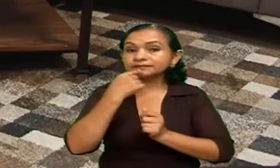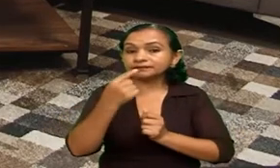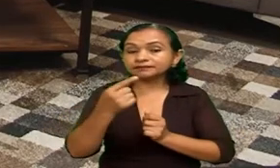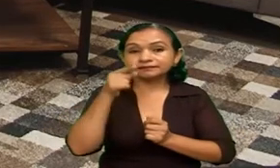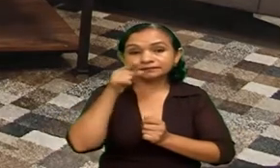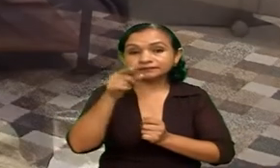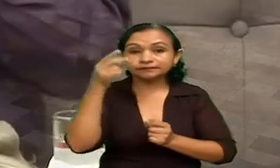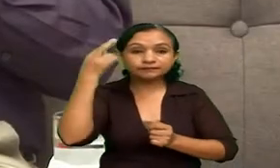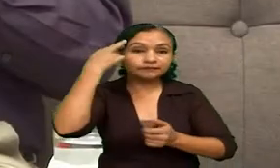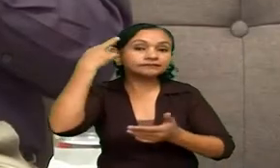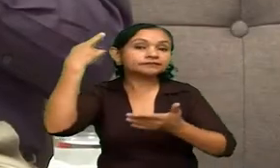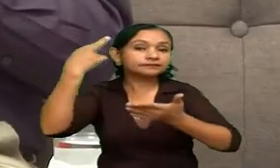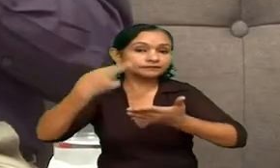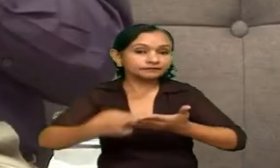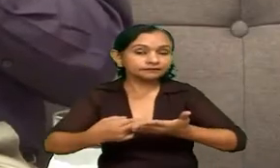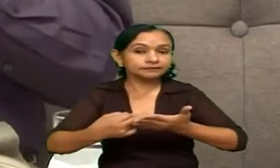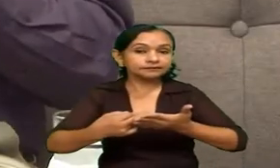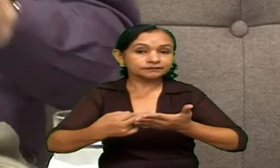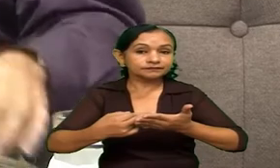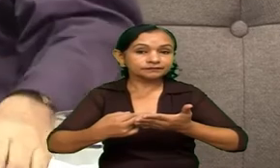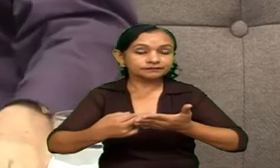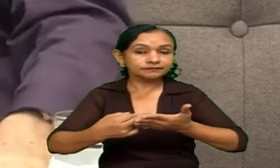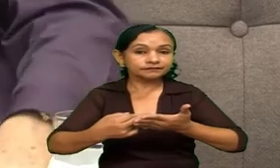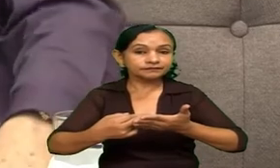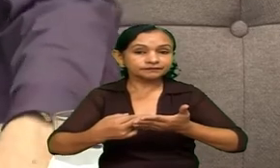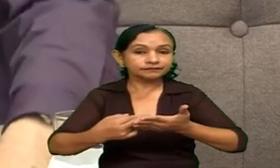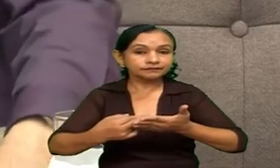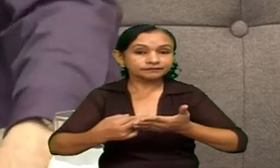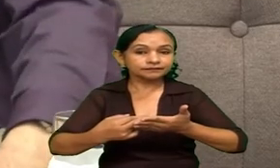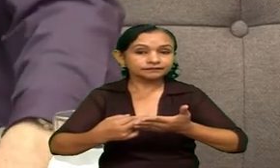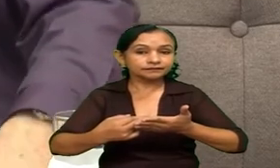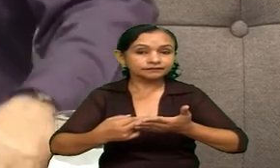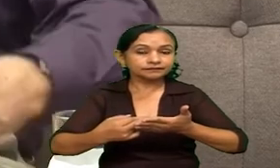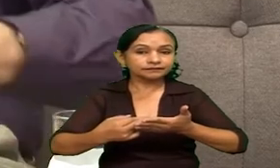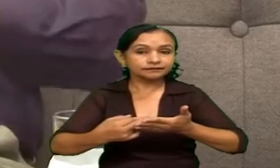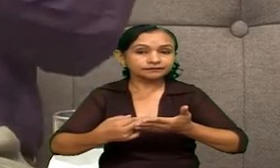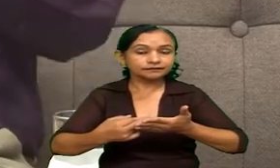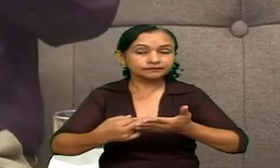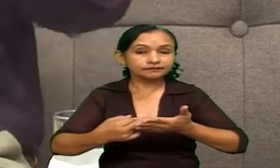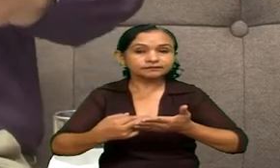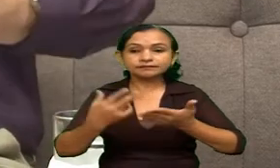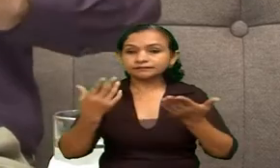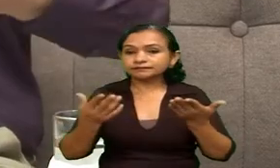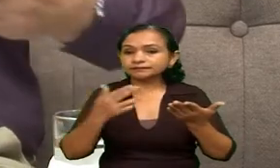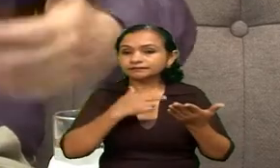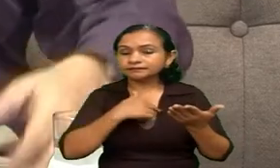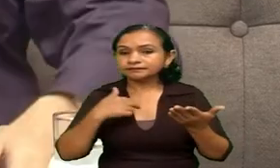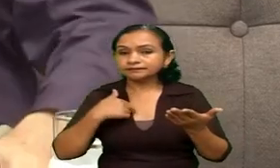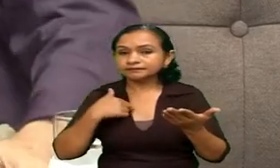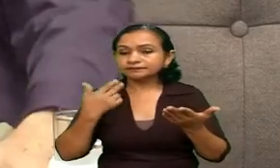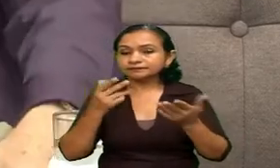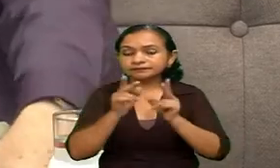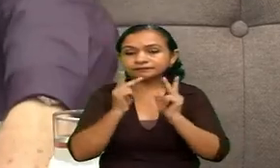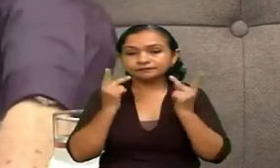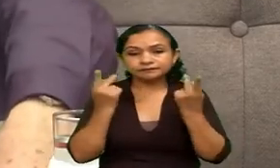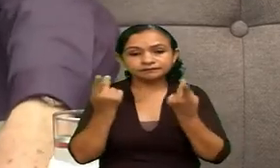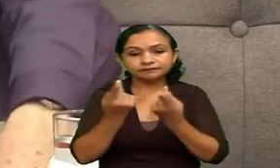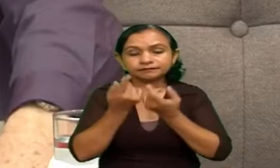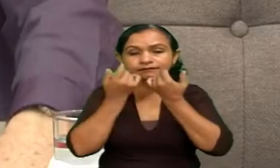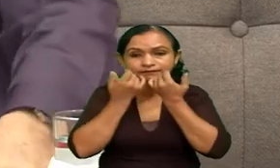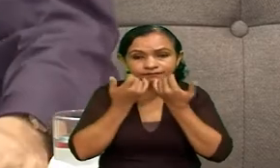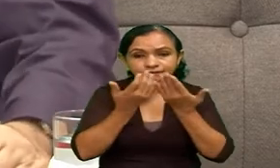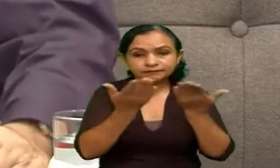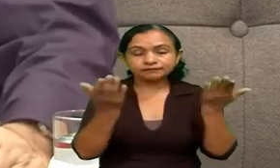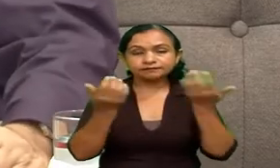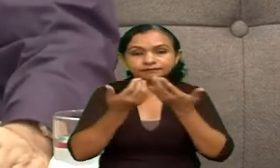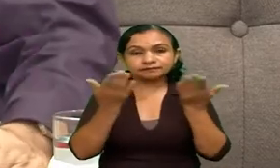recordás, en la primera comunicación, porque nosotros estamos comunicándole a nuestro pueblo constantemente, y